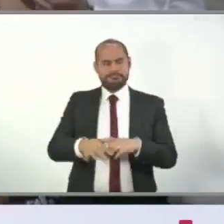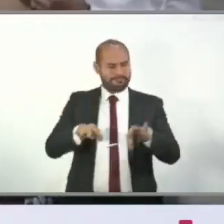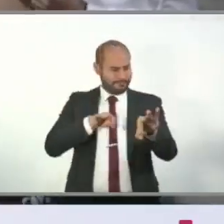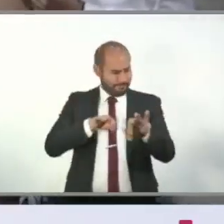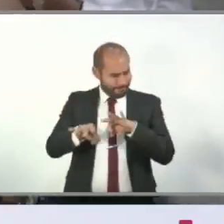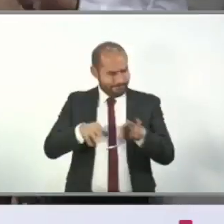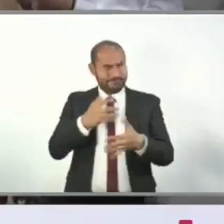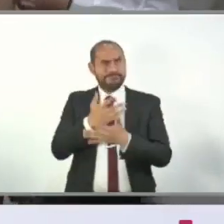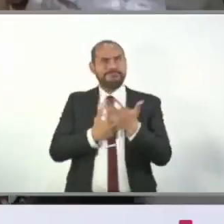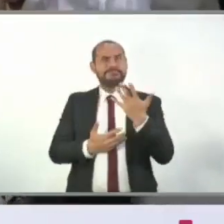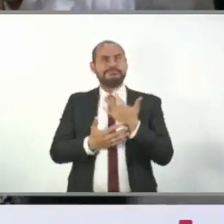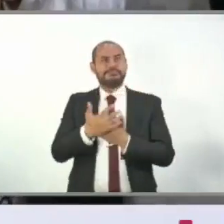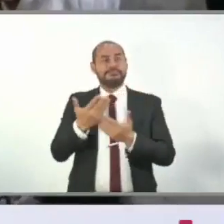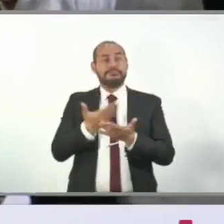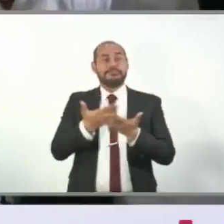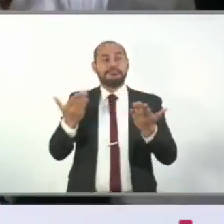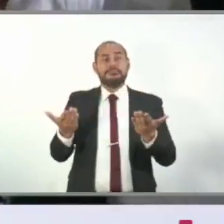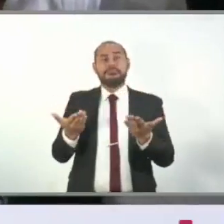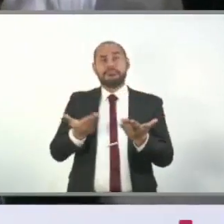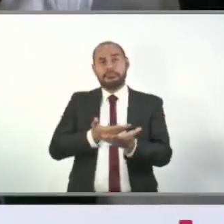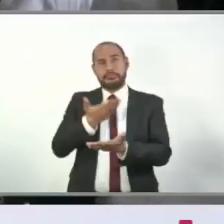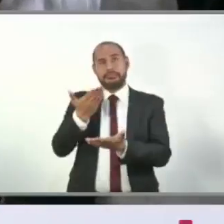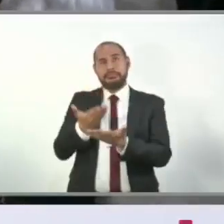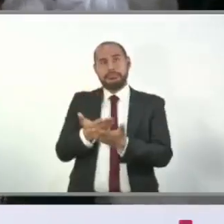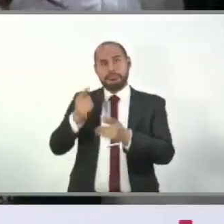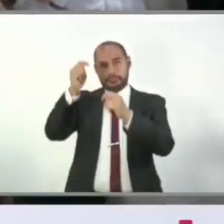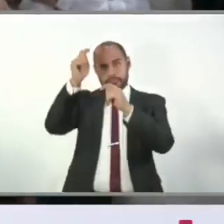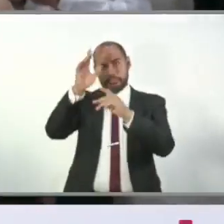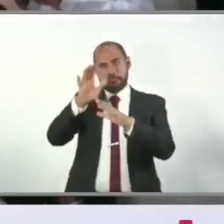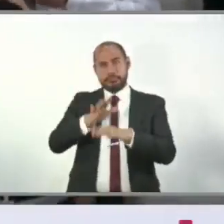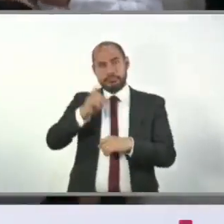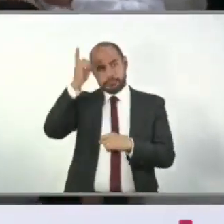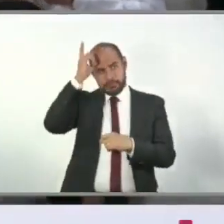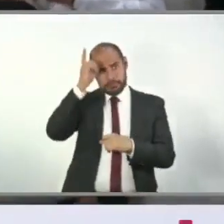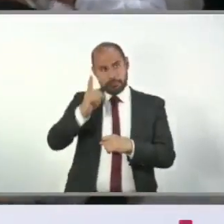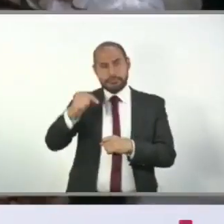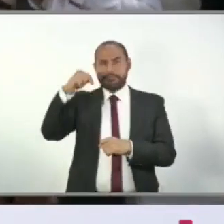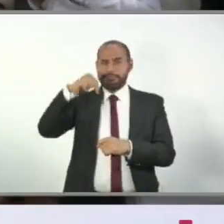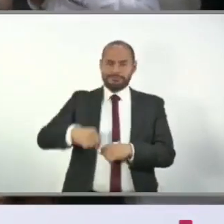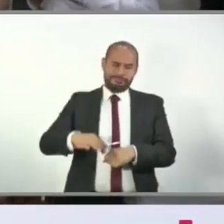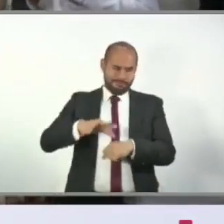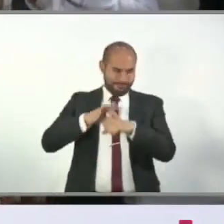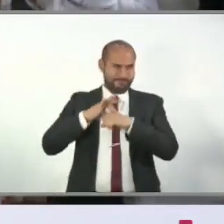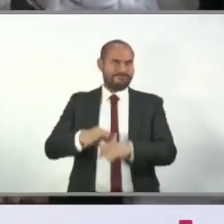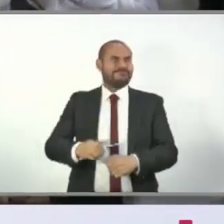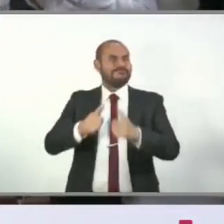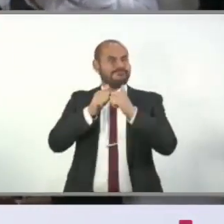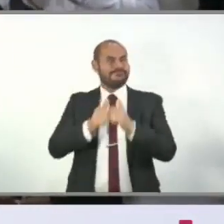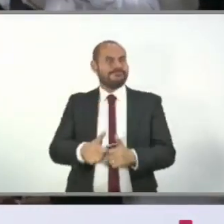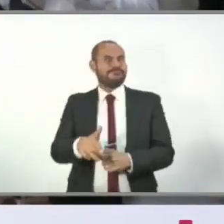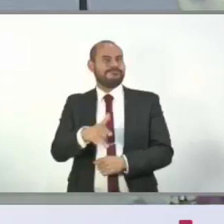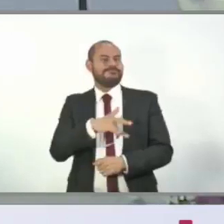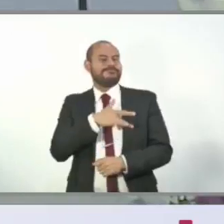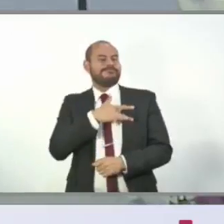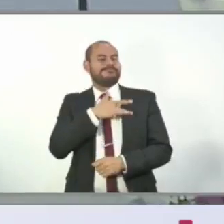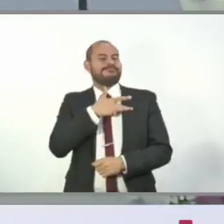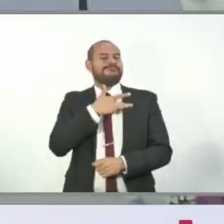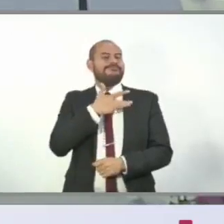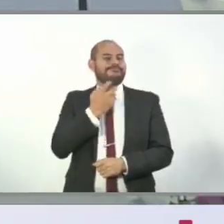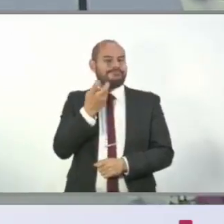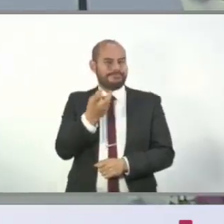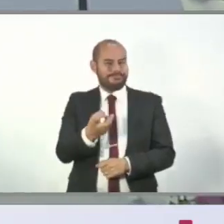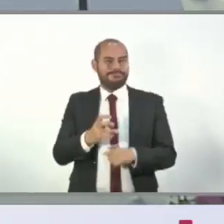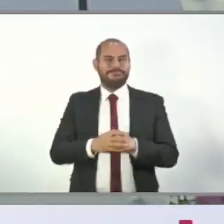trabajo. Y ahora vamos a pedir la bendición de Dios que se haga presente, que se haga sensible.